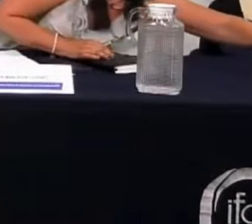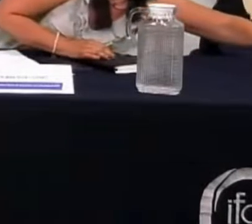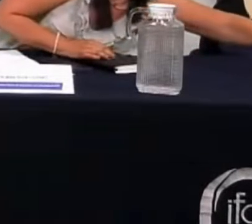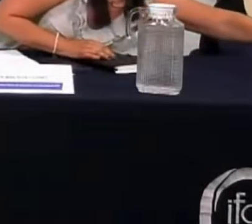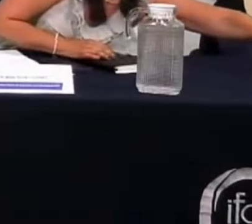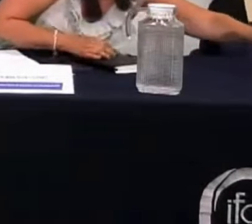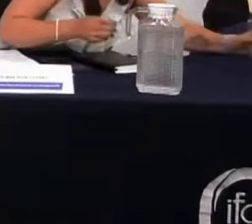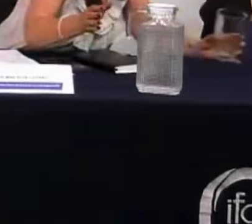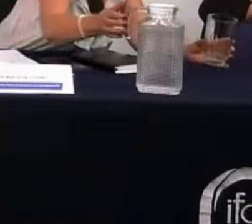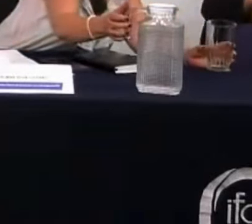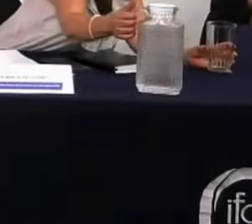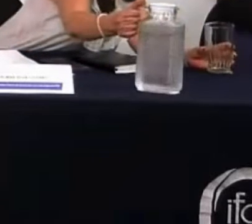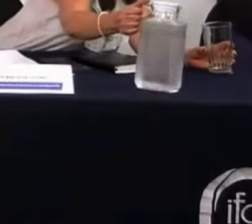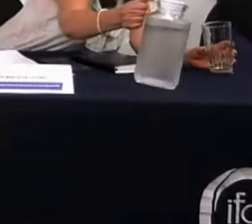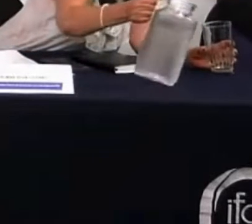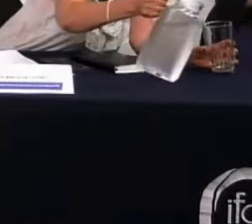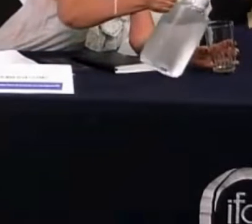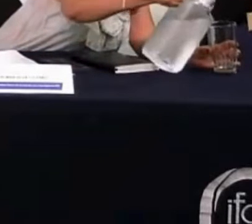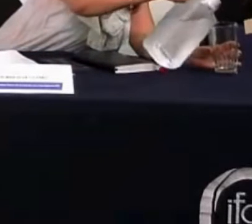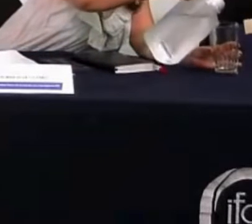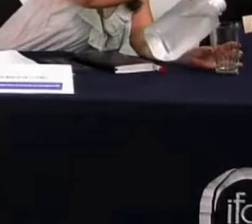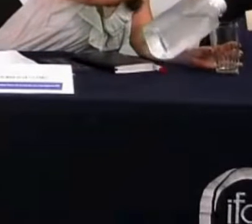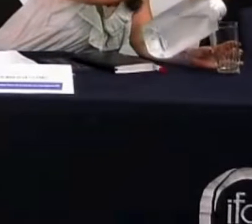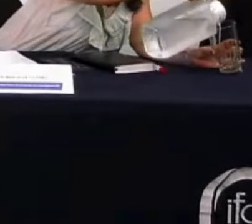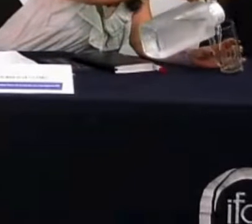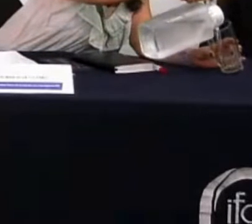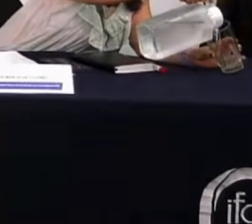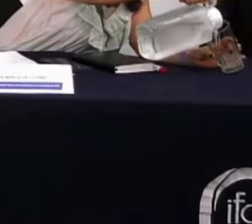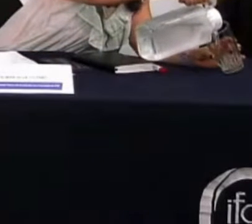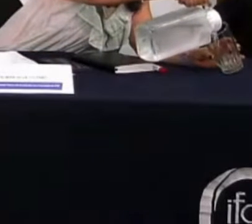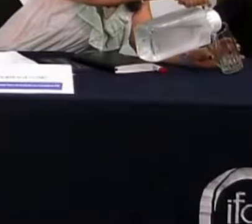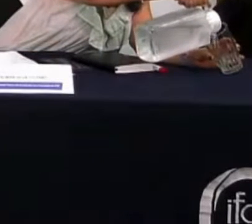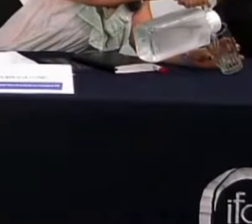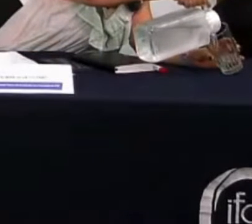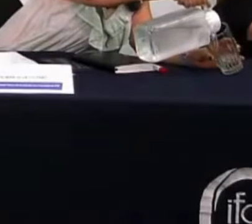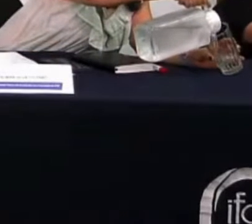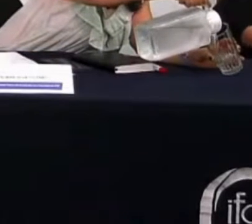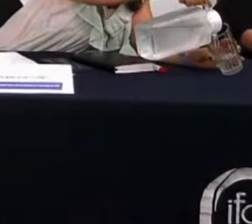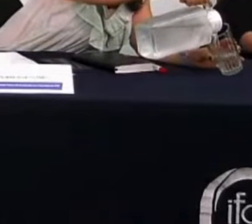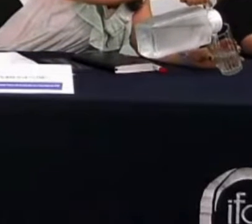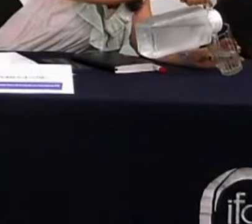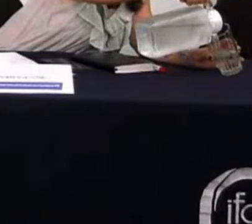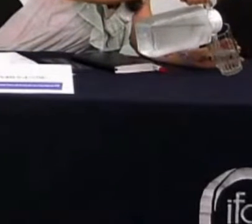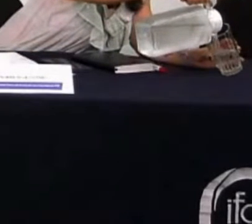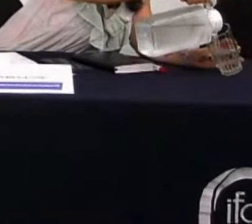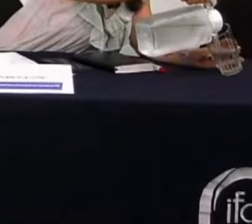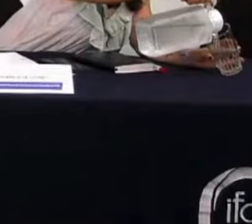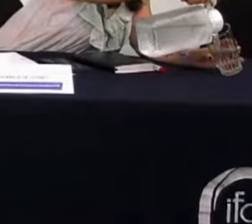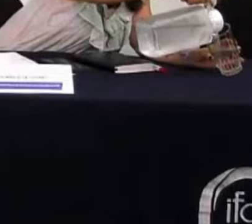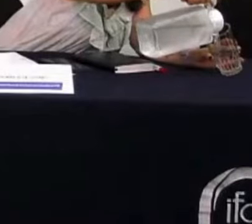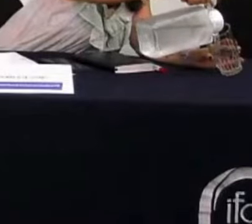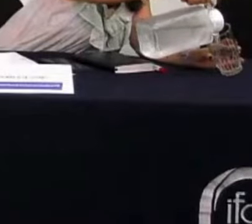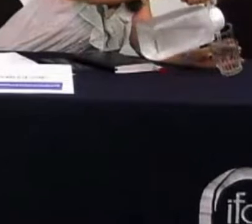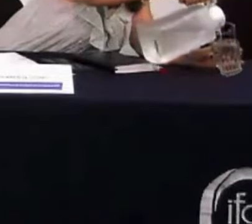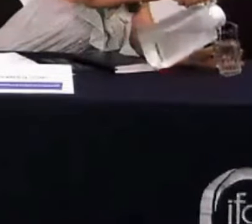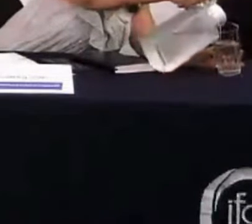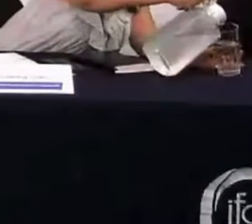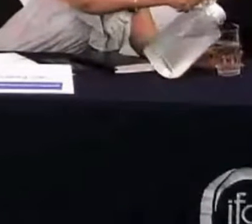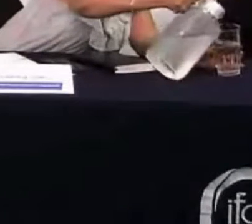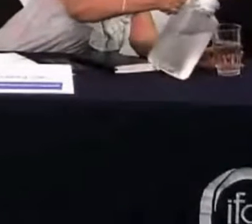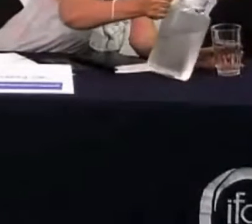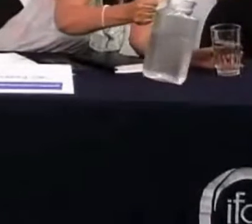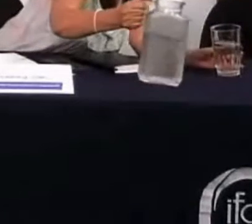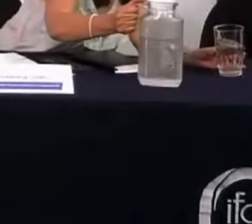implica un gran trabajo porque si uno pretende hacer una publicación que tenga los estándares jurídicos más relevantes y aplicables para el